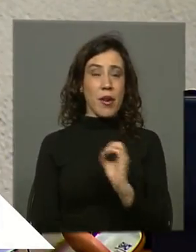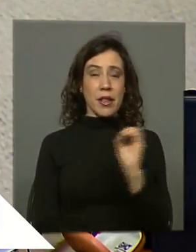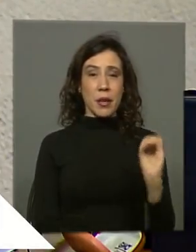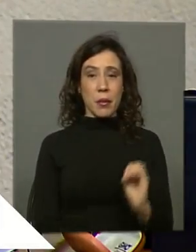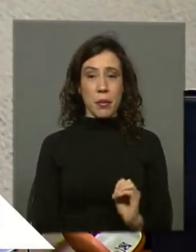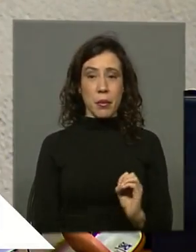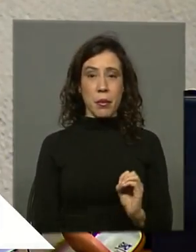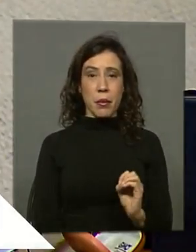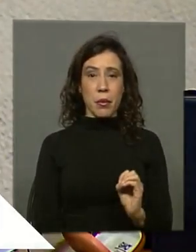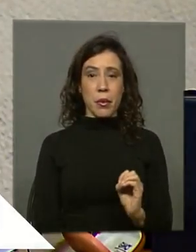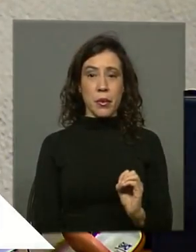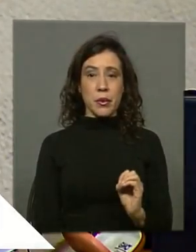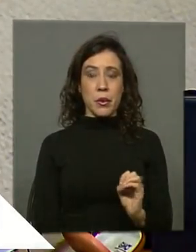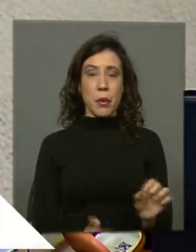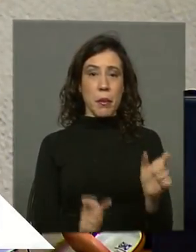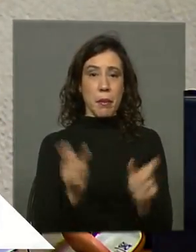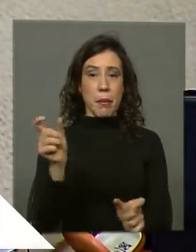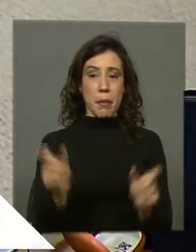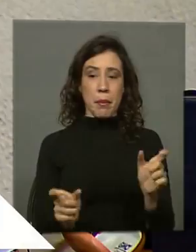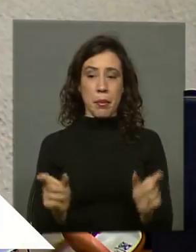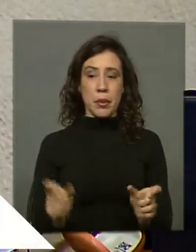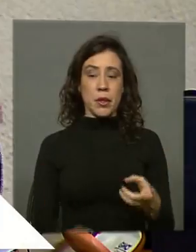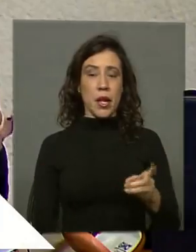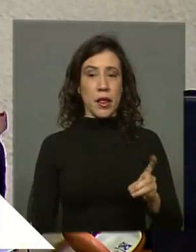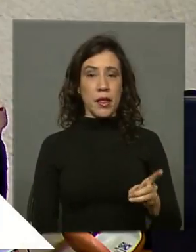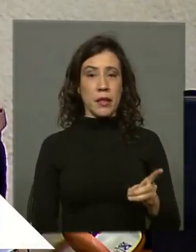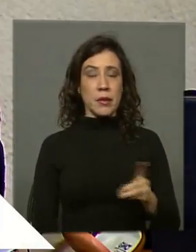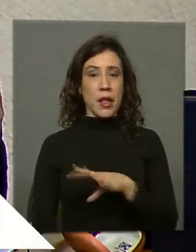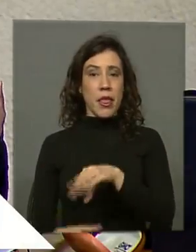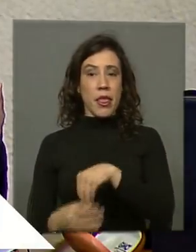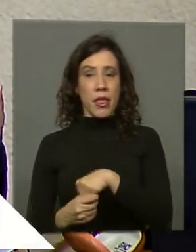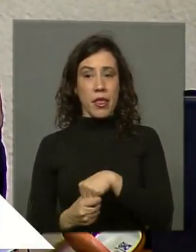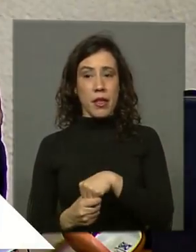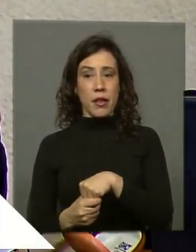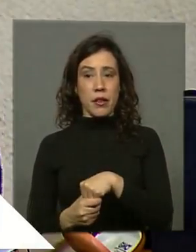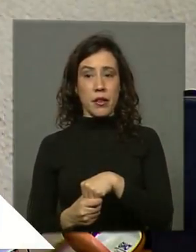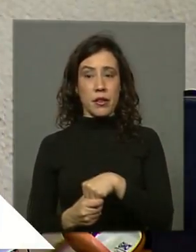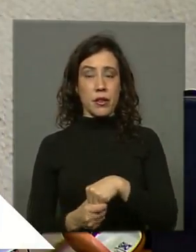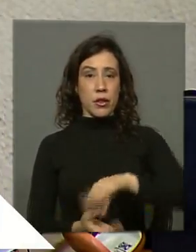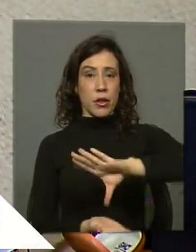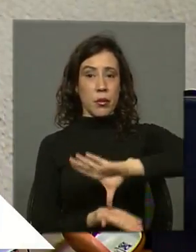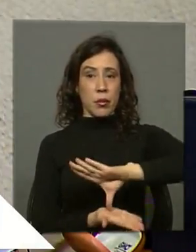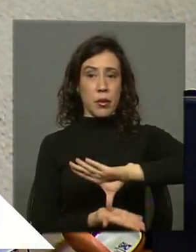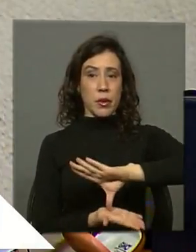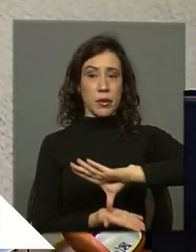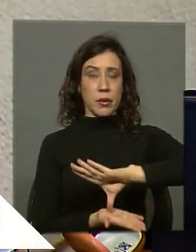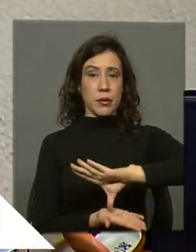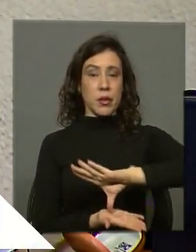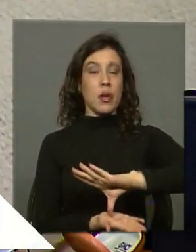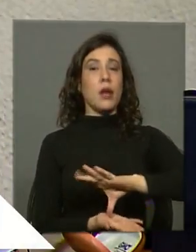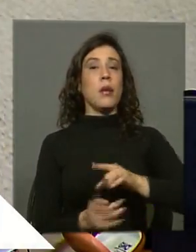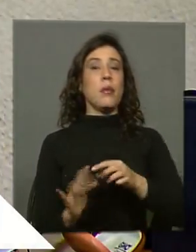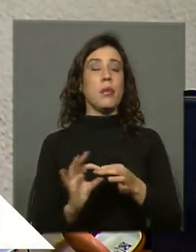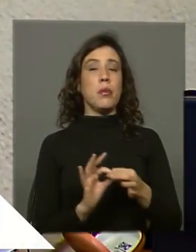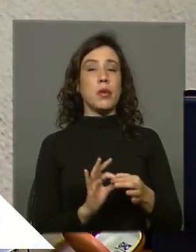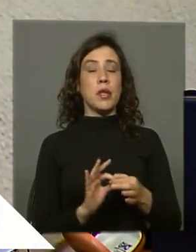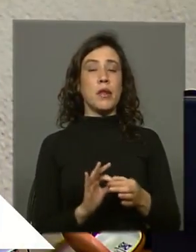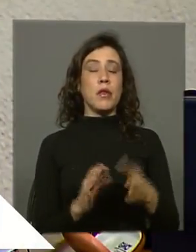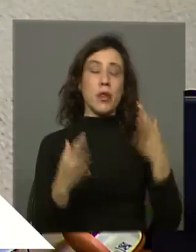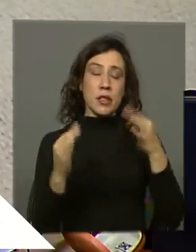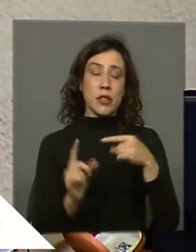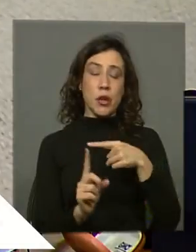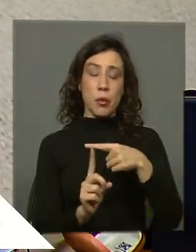% de personas con discapacidad al interior del país y es por eso que tiene que ver con medidas